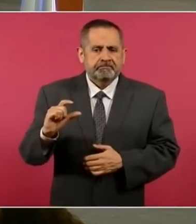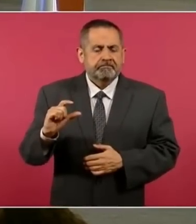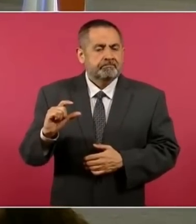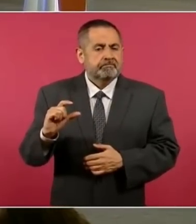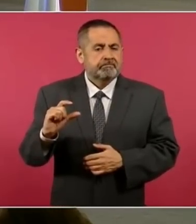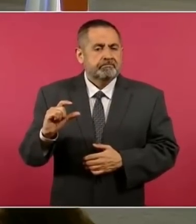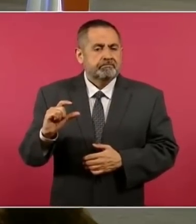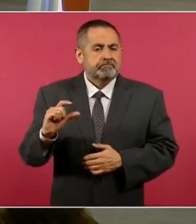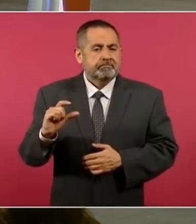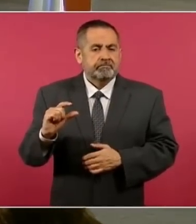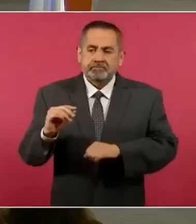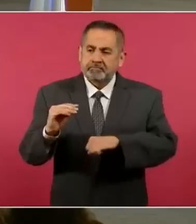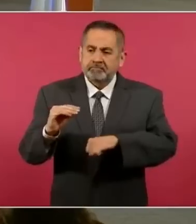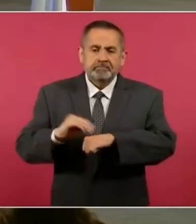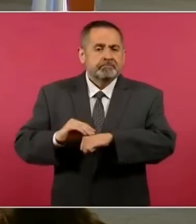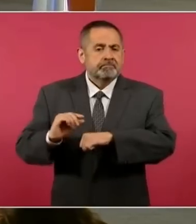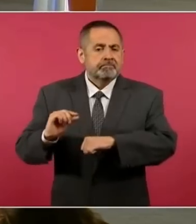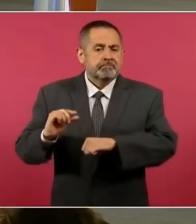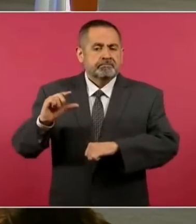tenemos una apreciación.